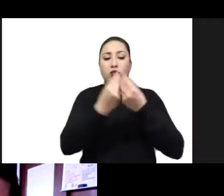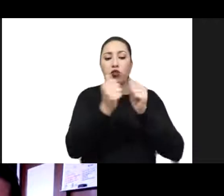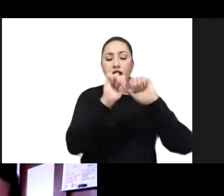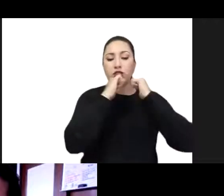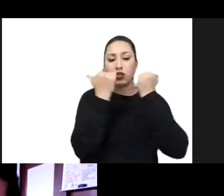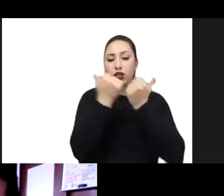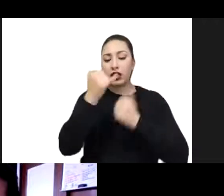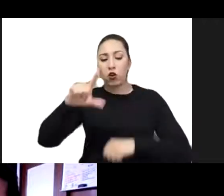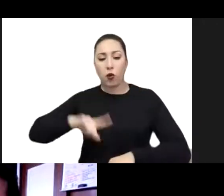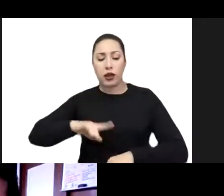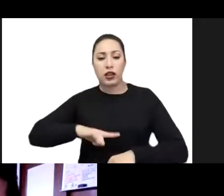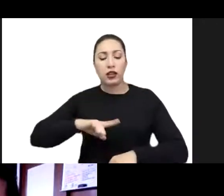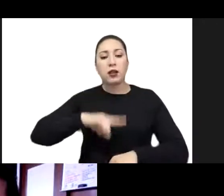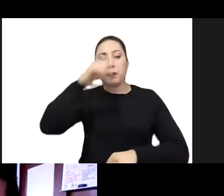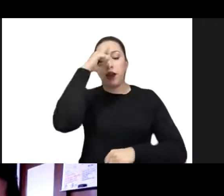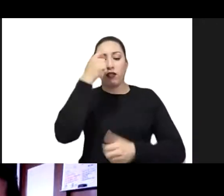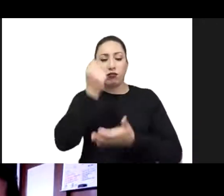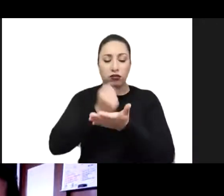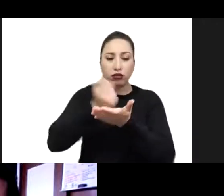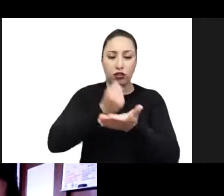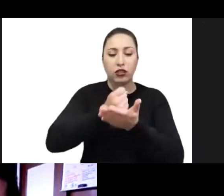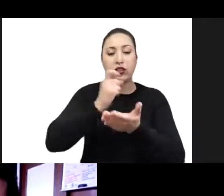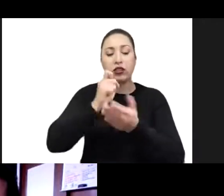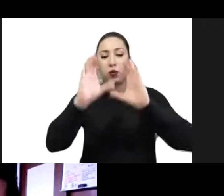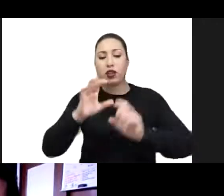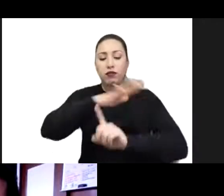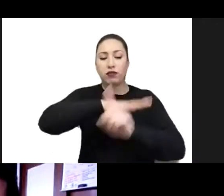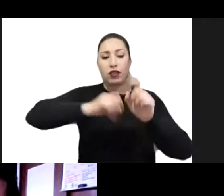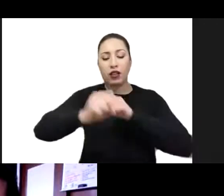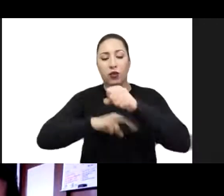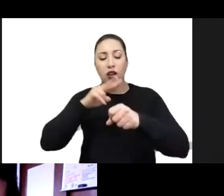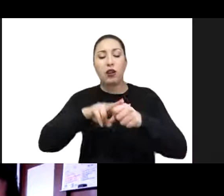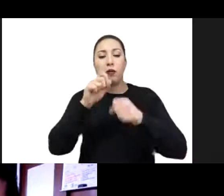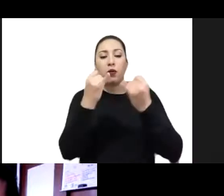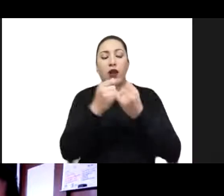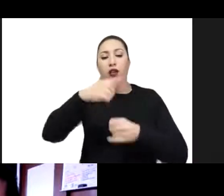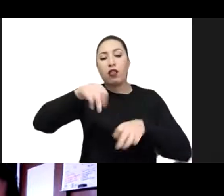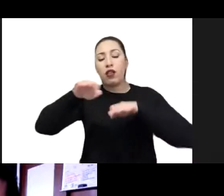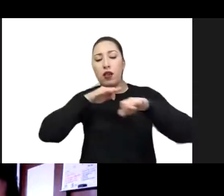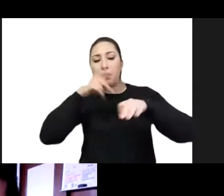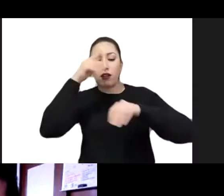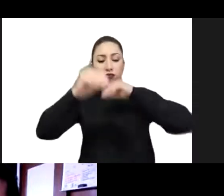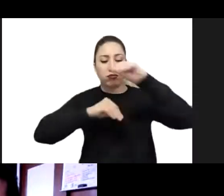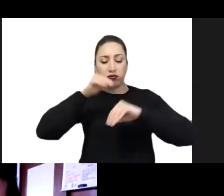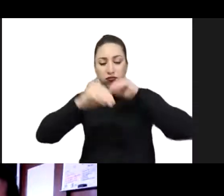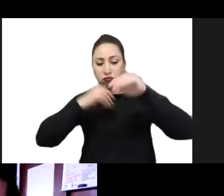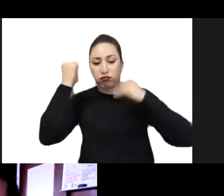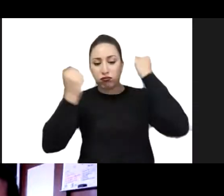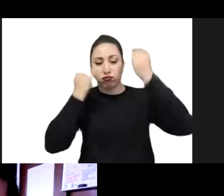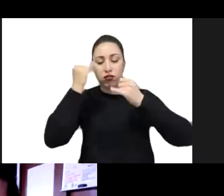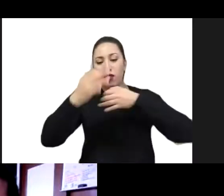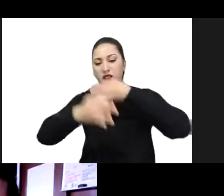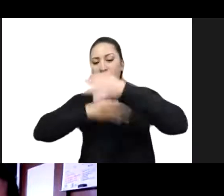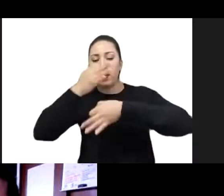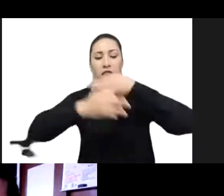en aspectos vinculados a la lucha contra el cambio climático. Se ha desempeñado en el diseño e implementación de campañas que han